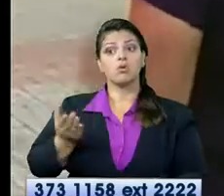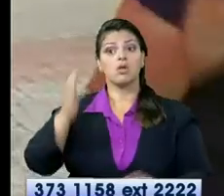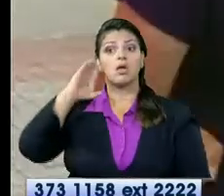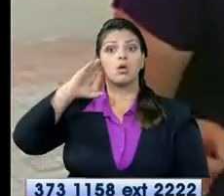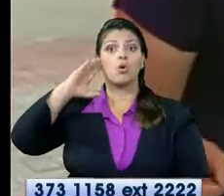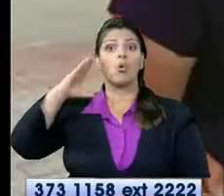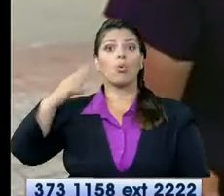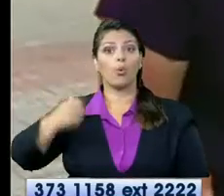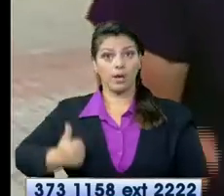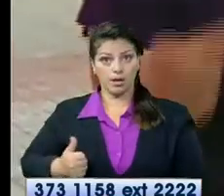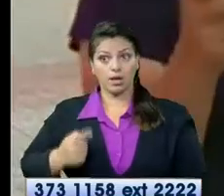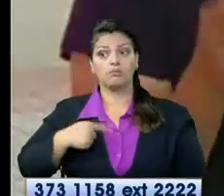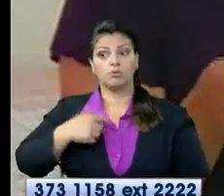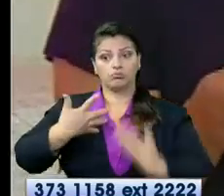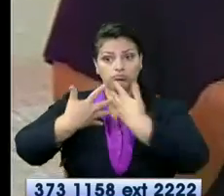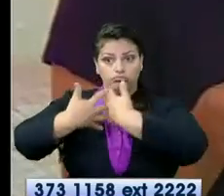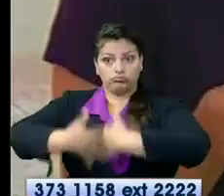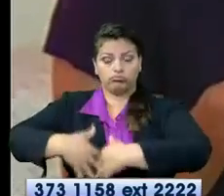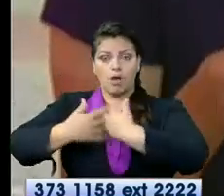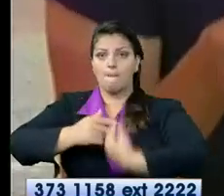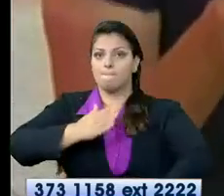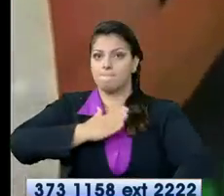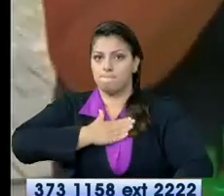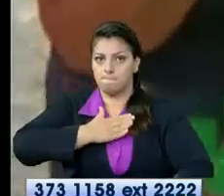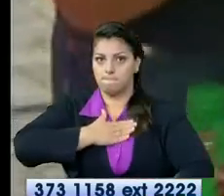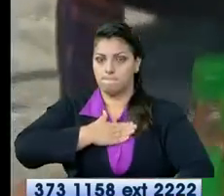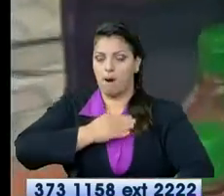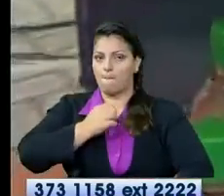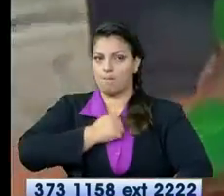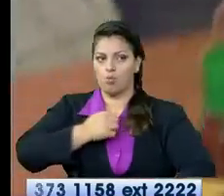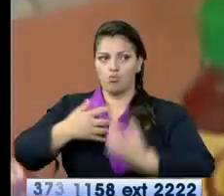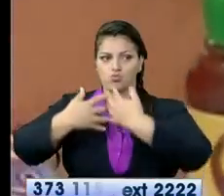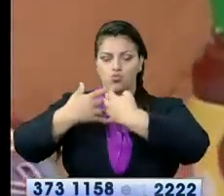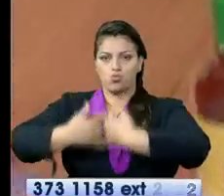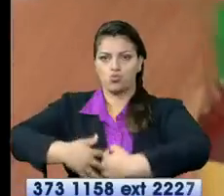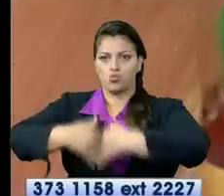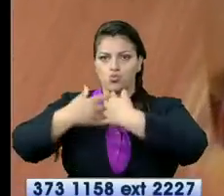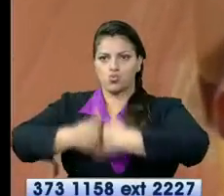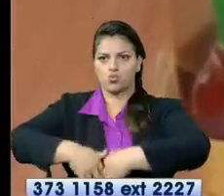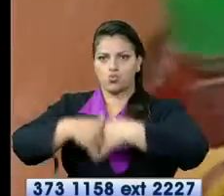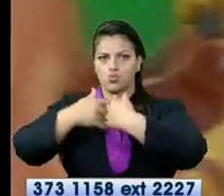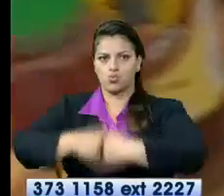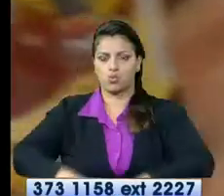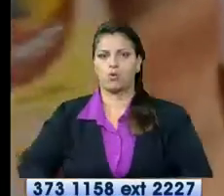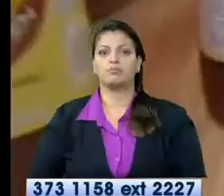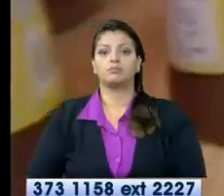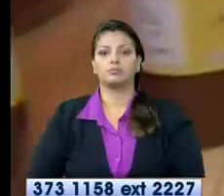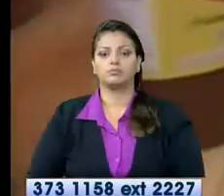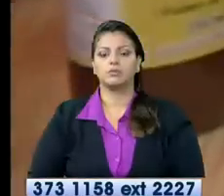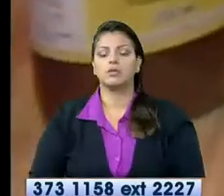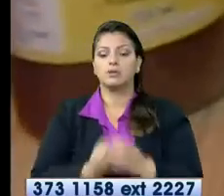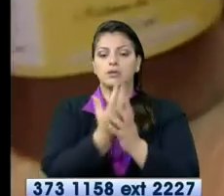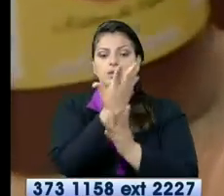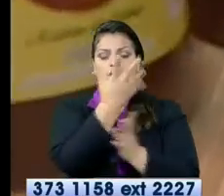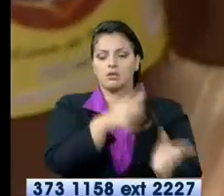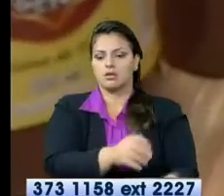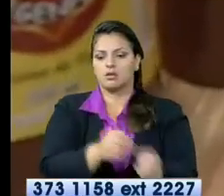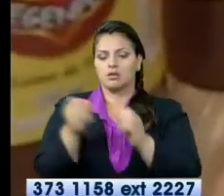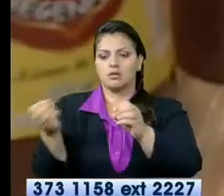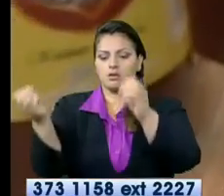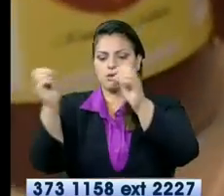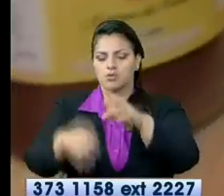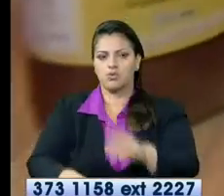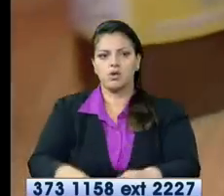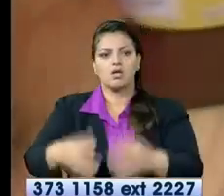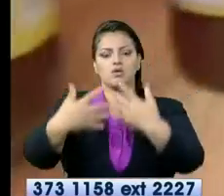con ese jugo, que es un néctar que da salud, amigo. ¿Y cómo la puedo tomar, por ejemplo, en las mañanas? En las mañanas usted toma